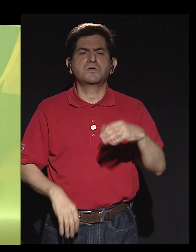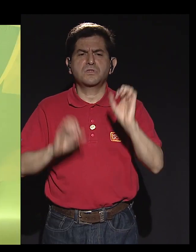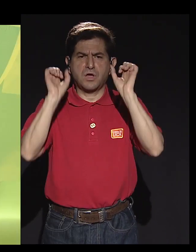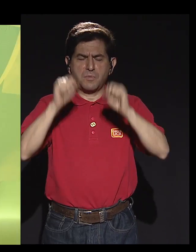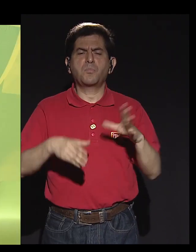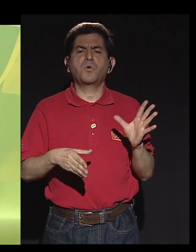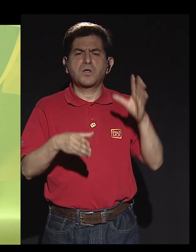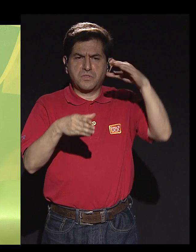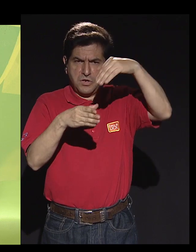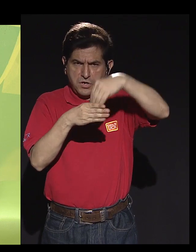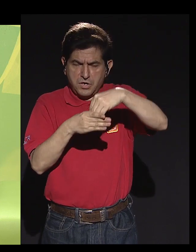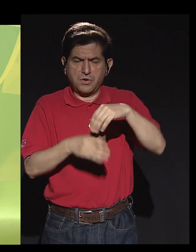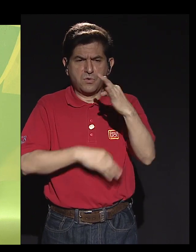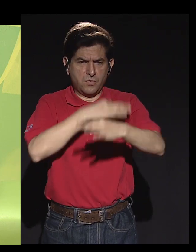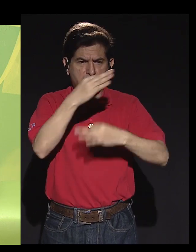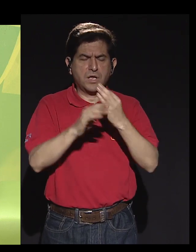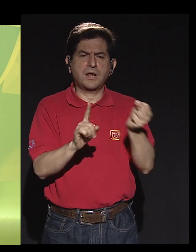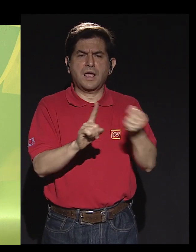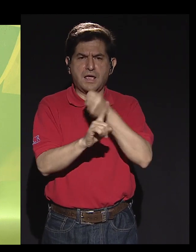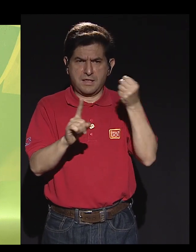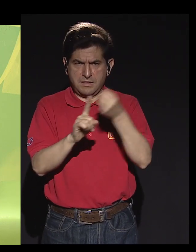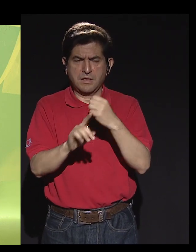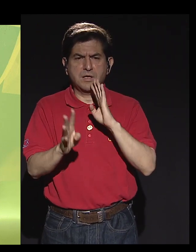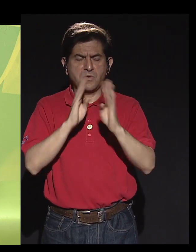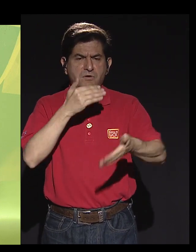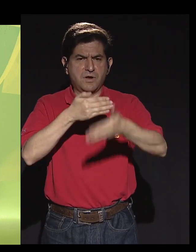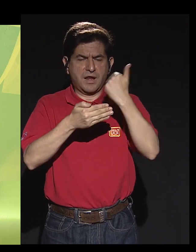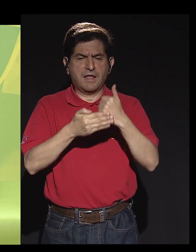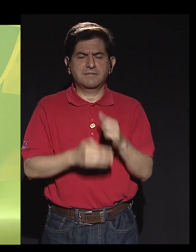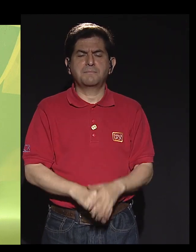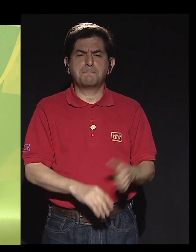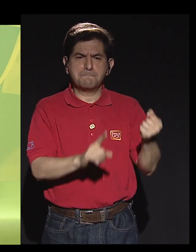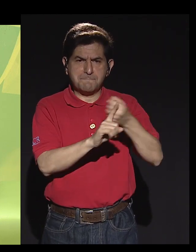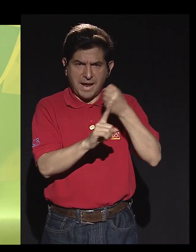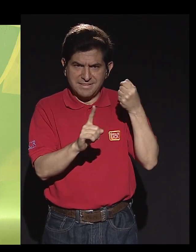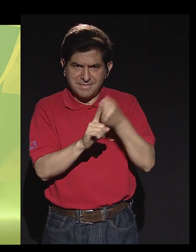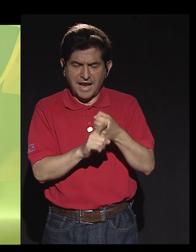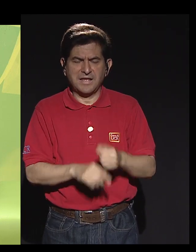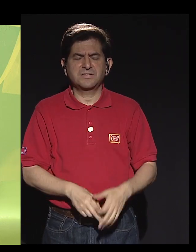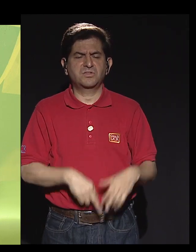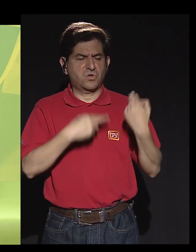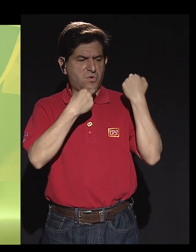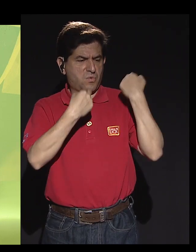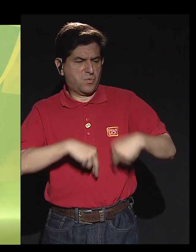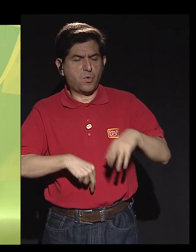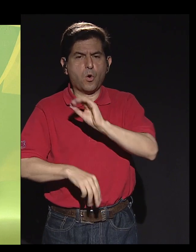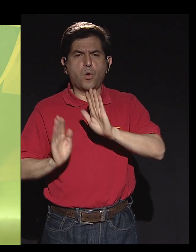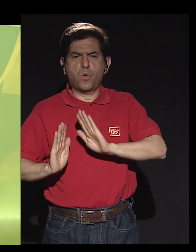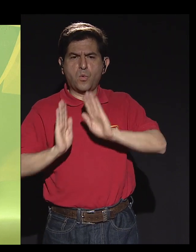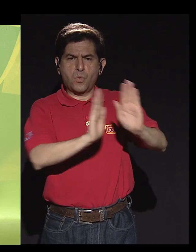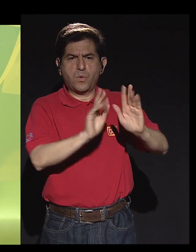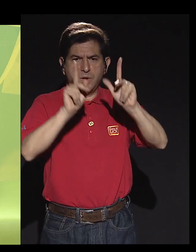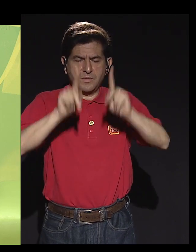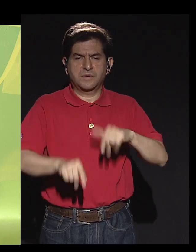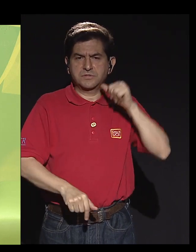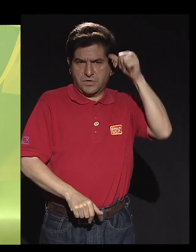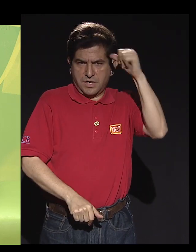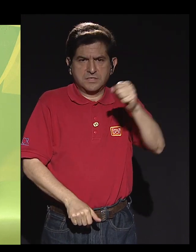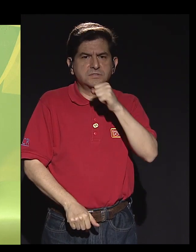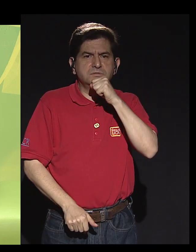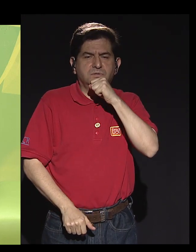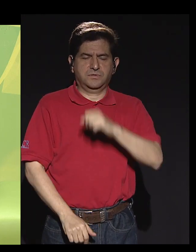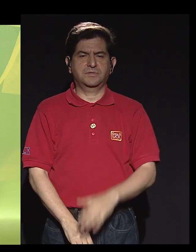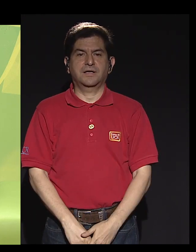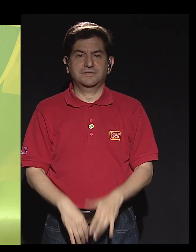que pueden incluirse dentro de estos tipos de violencia, ¿verdad? Que hablábamos del maltrato, la negligencia y la marginación hacia las personas